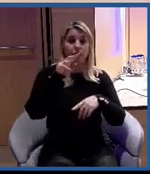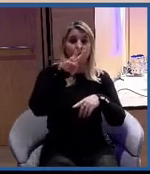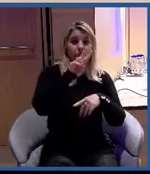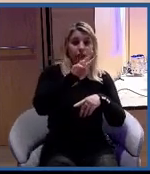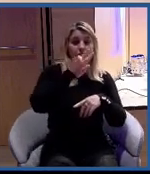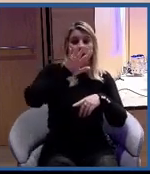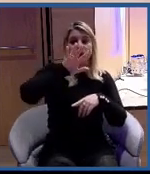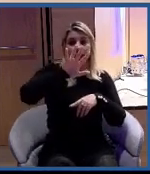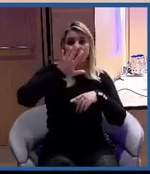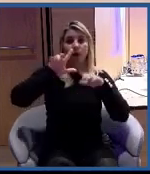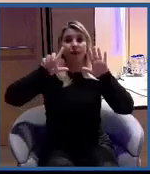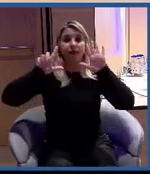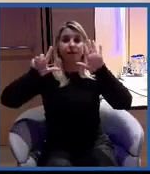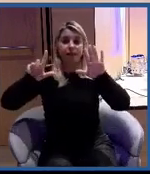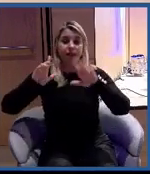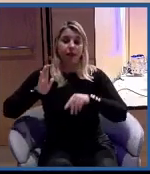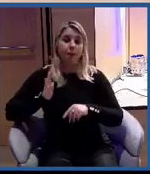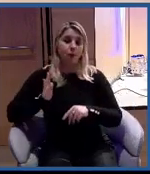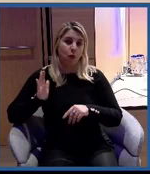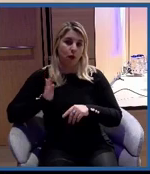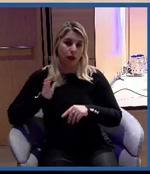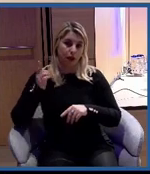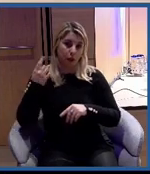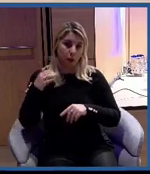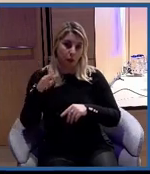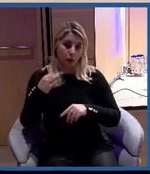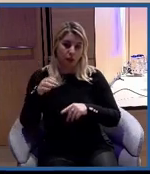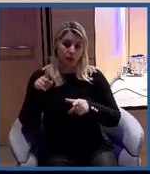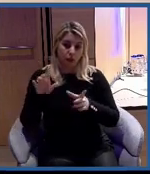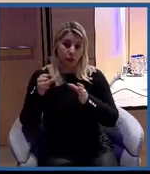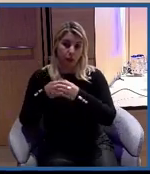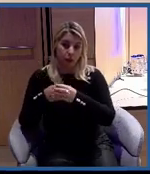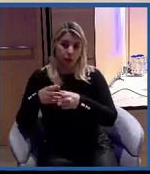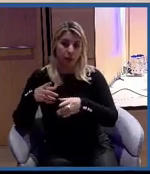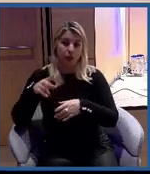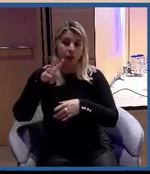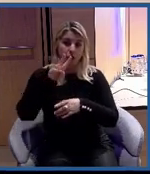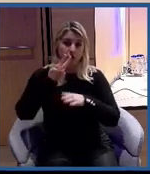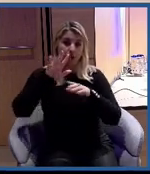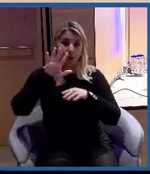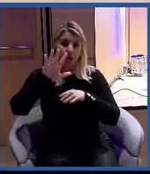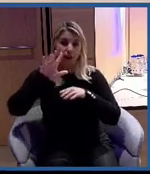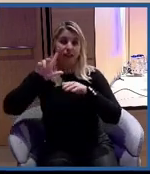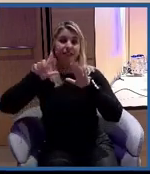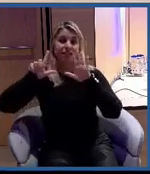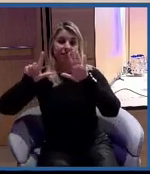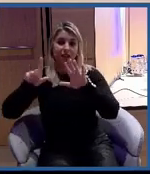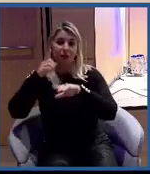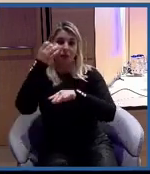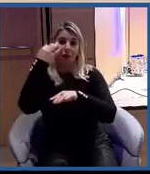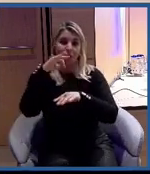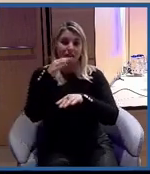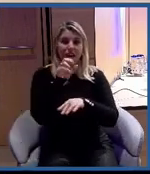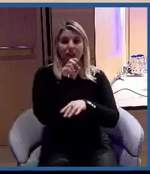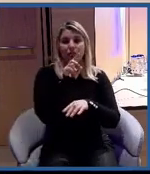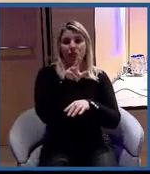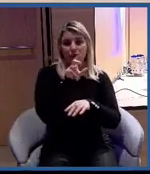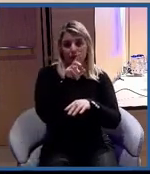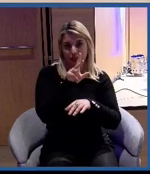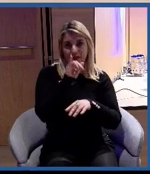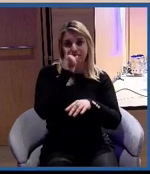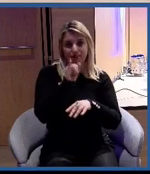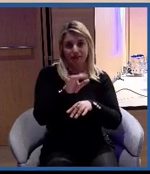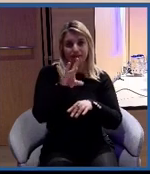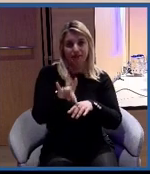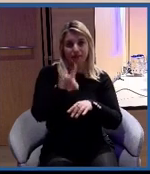257 eran mujeres y de esas 2 97 12 se convirtieron en alcaldesas